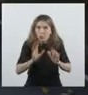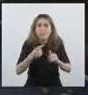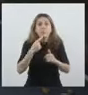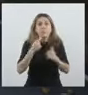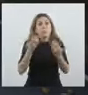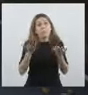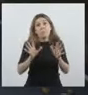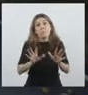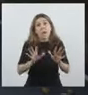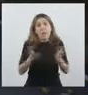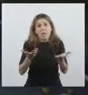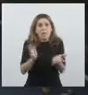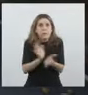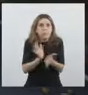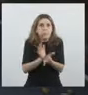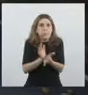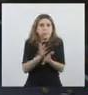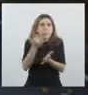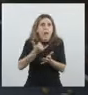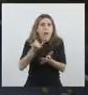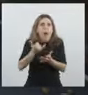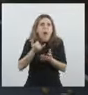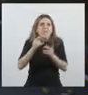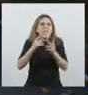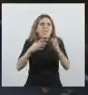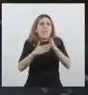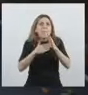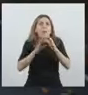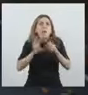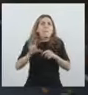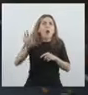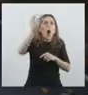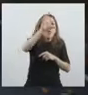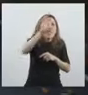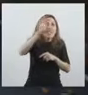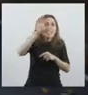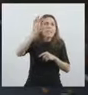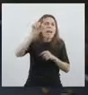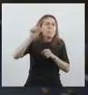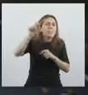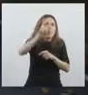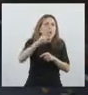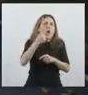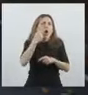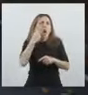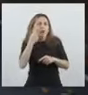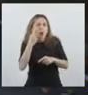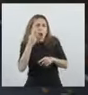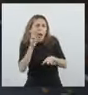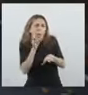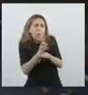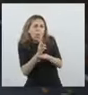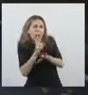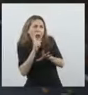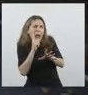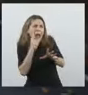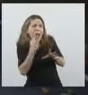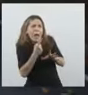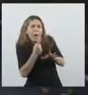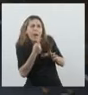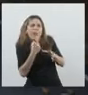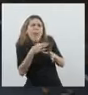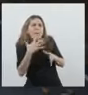así, pues es del resorte exclusivo de las provincias el monitorear y hacer cumplir cualquier medida restrictiva